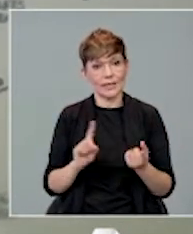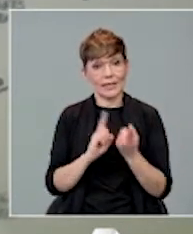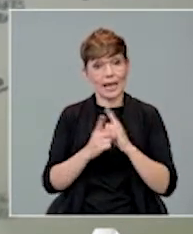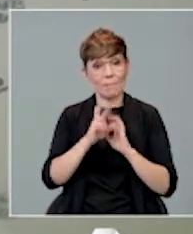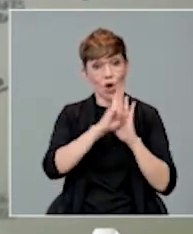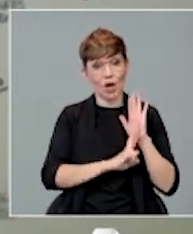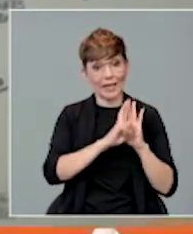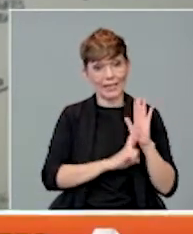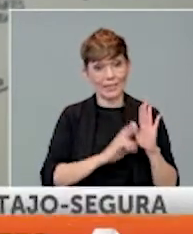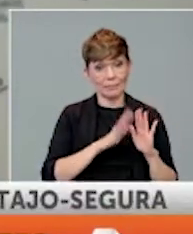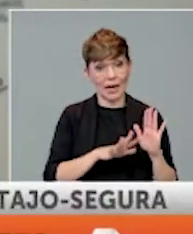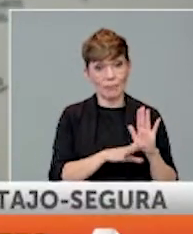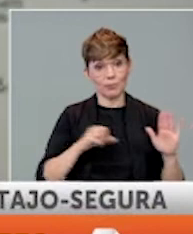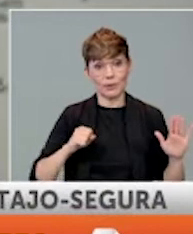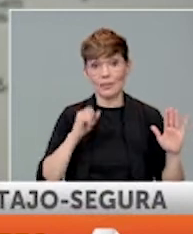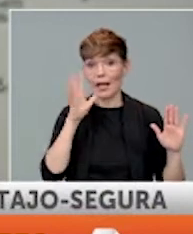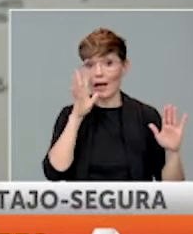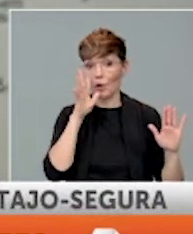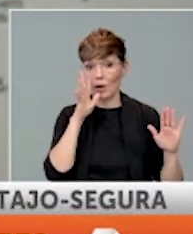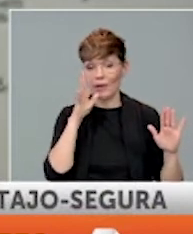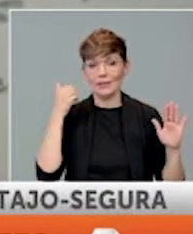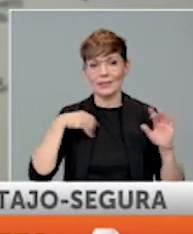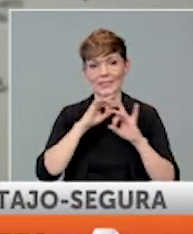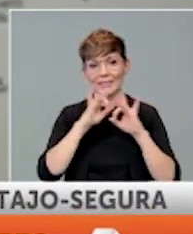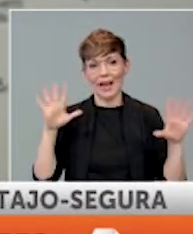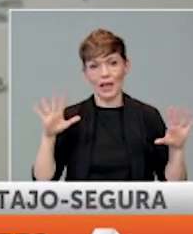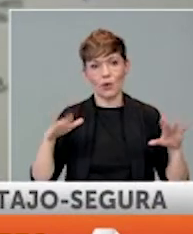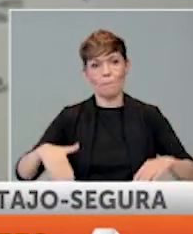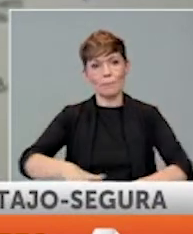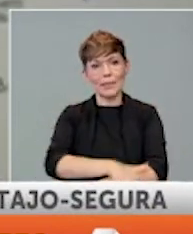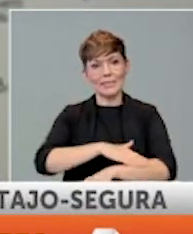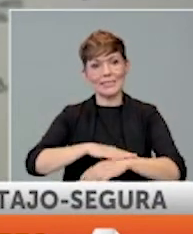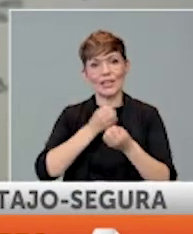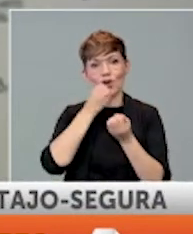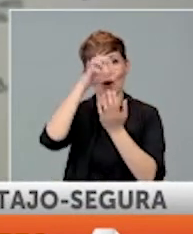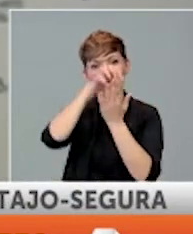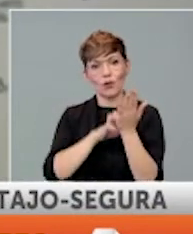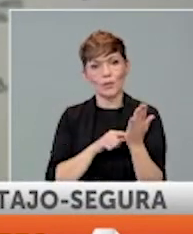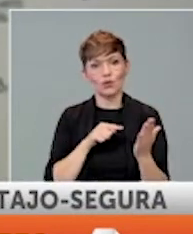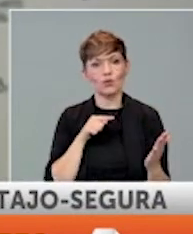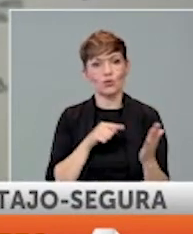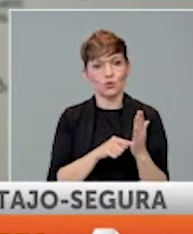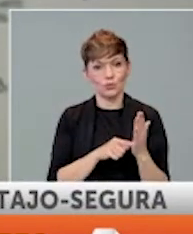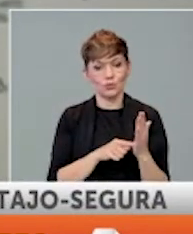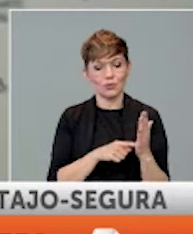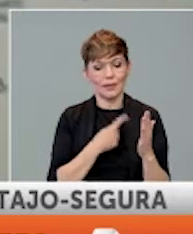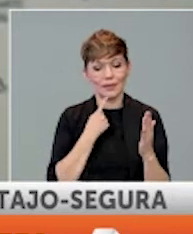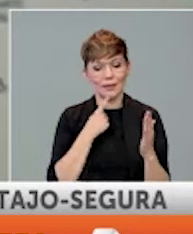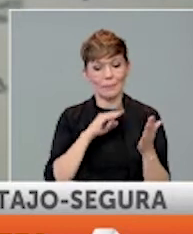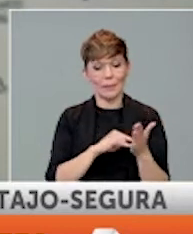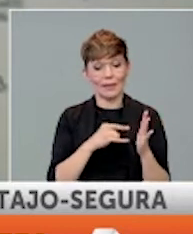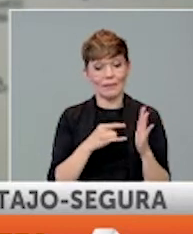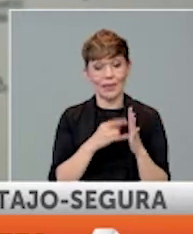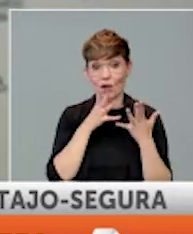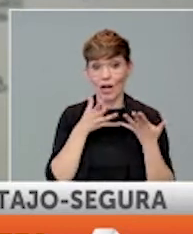explotación que a todas luces, y así lo refleja el propio informe del Ministerio, es un cambio extemporáneo, puesto que se está planificando ahora